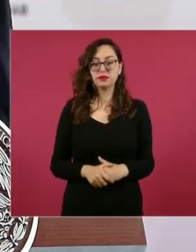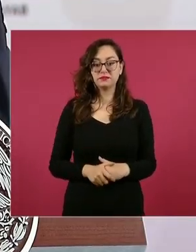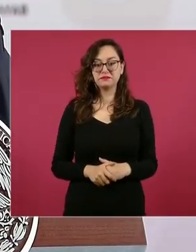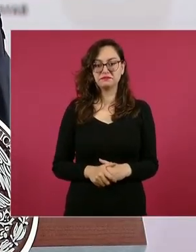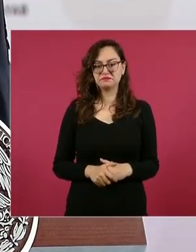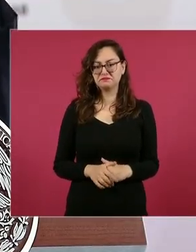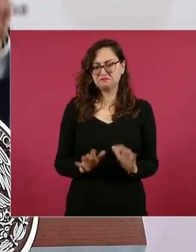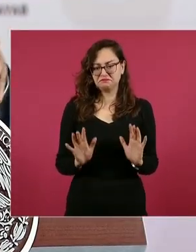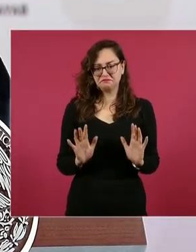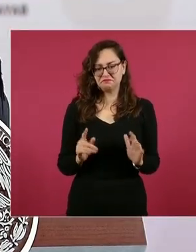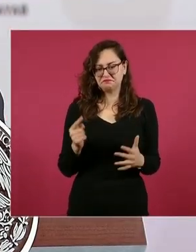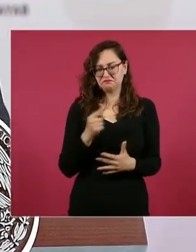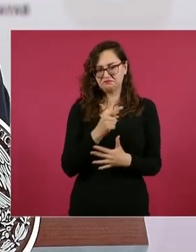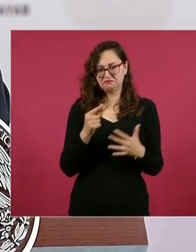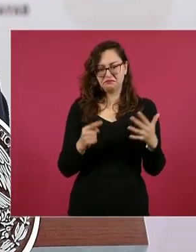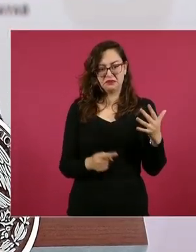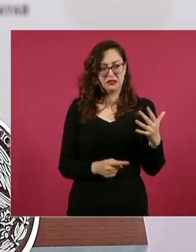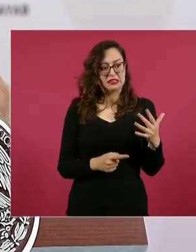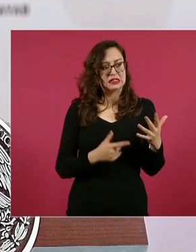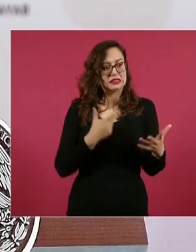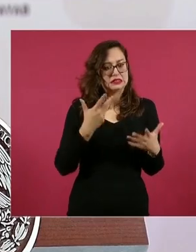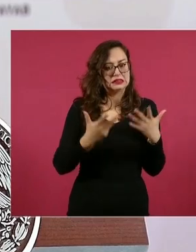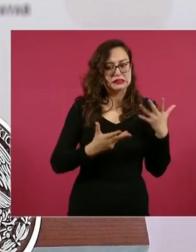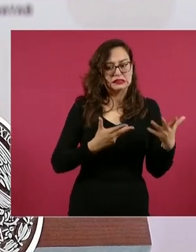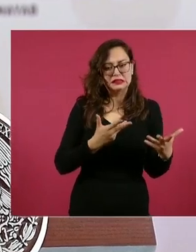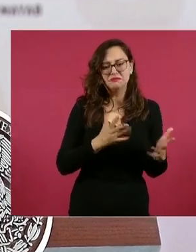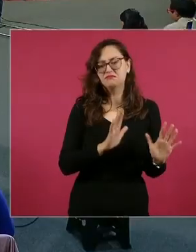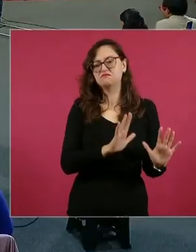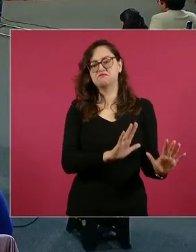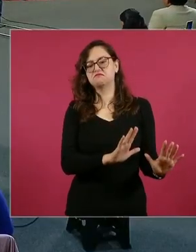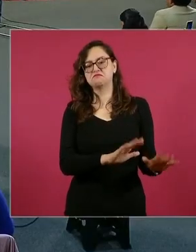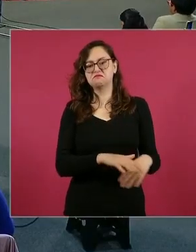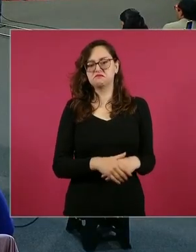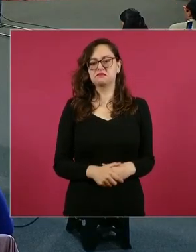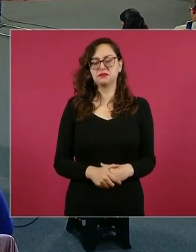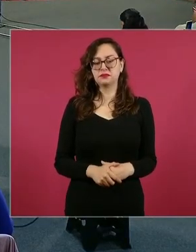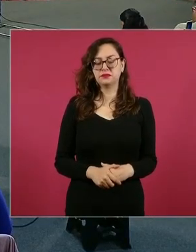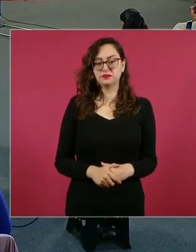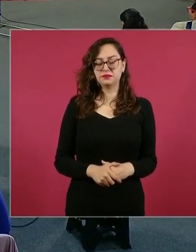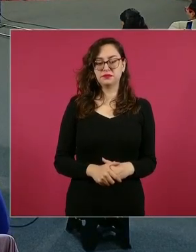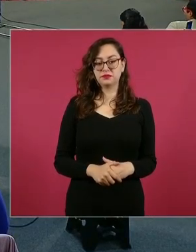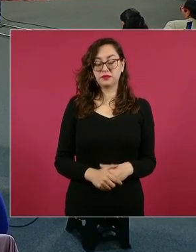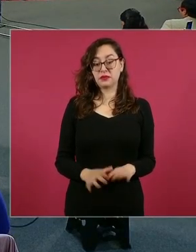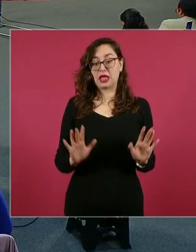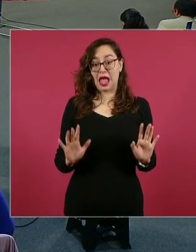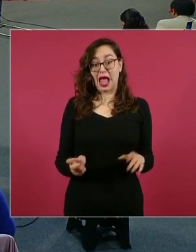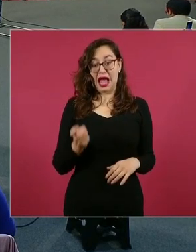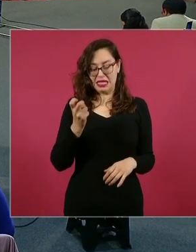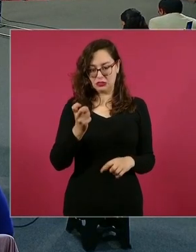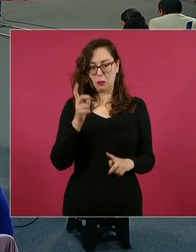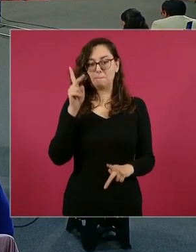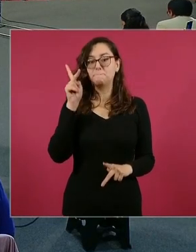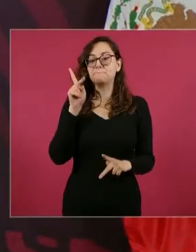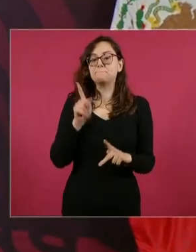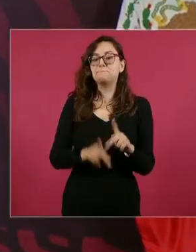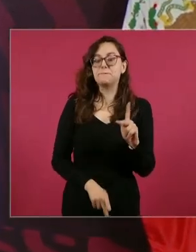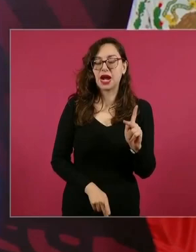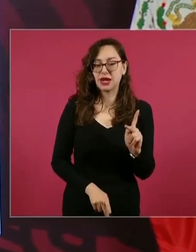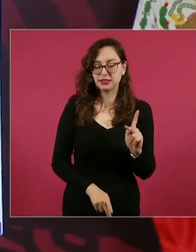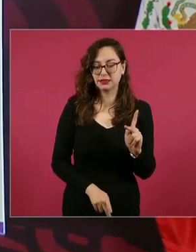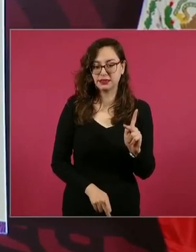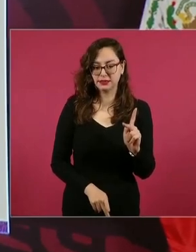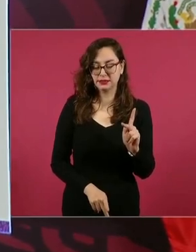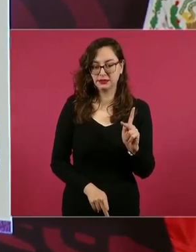etcétera etcétera etcétera con honrosas excepciones pero esa es una parte esa es una